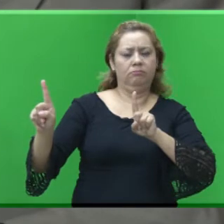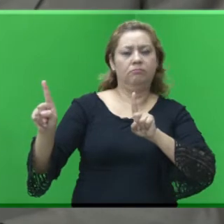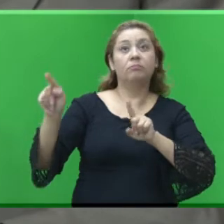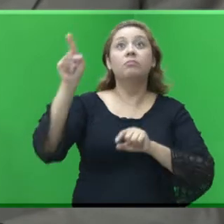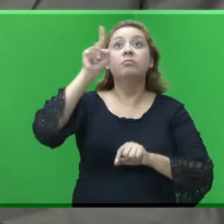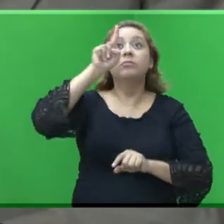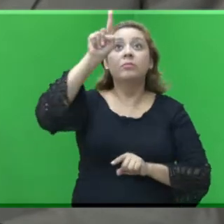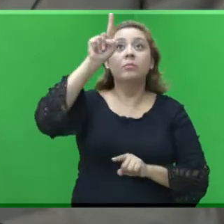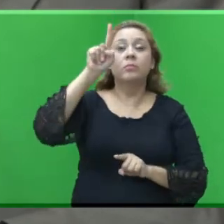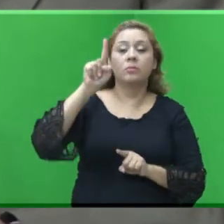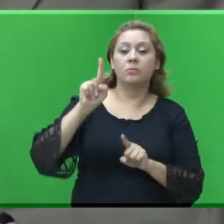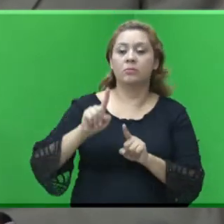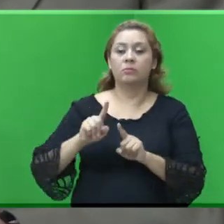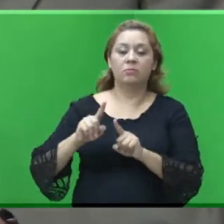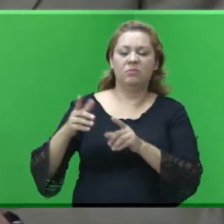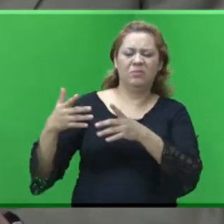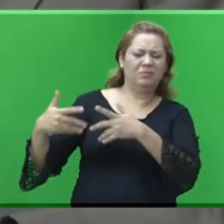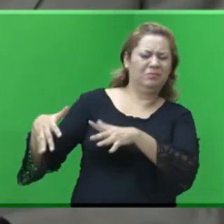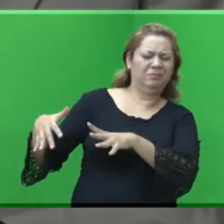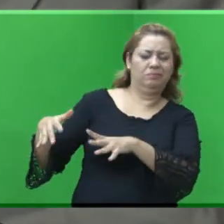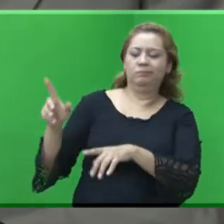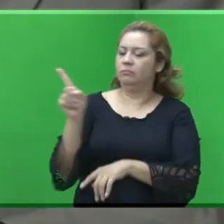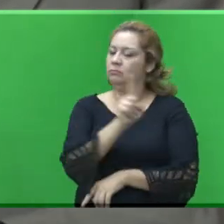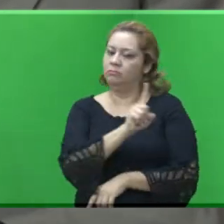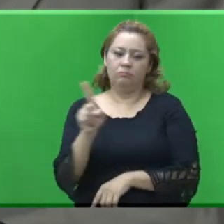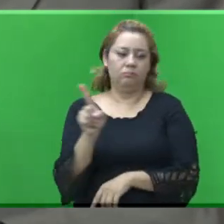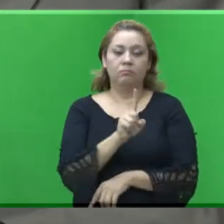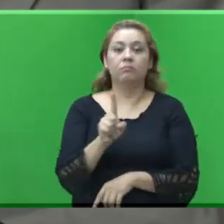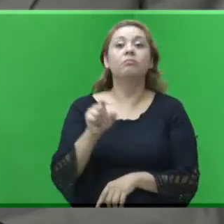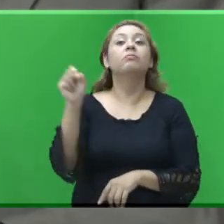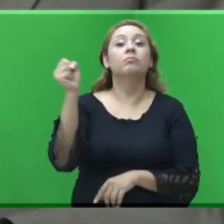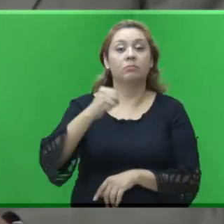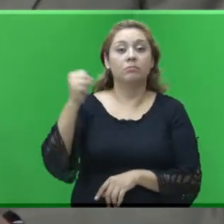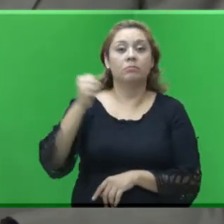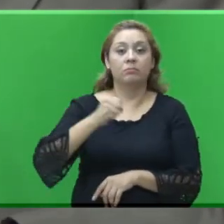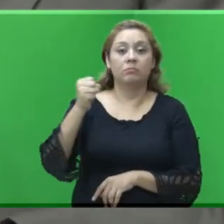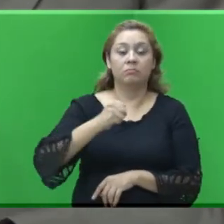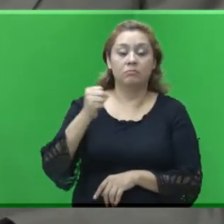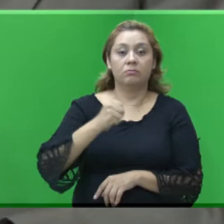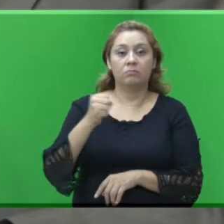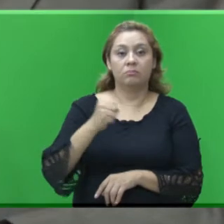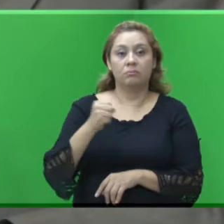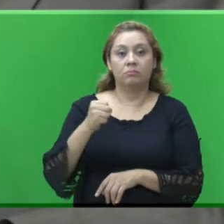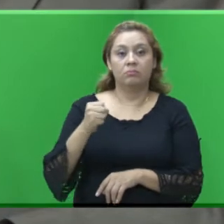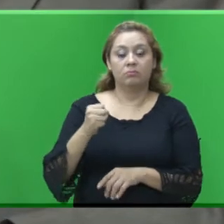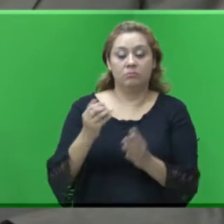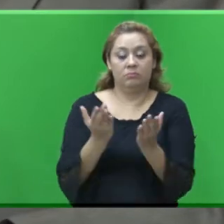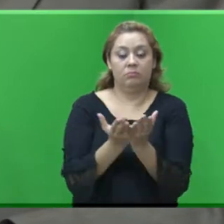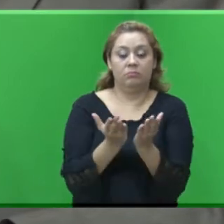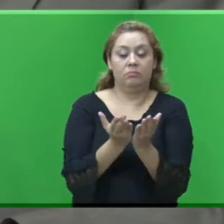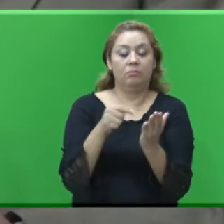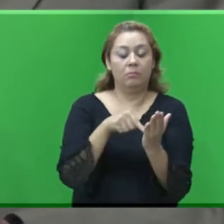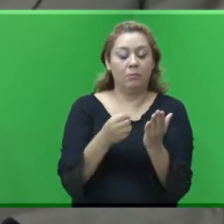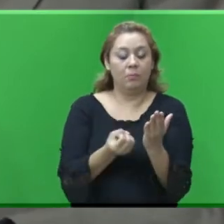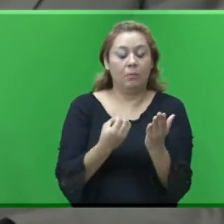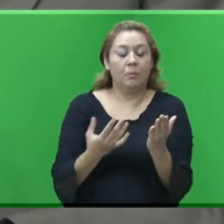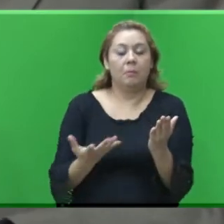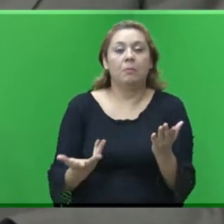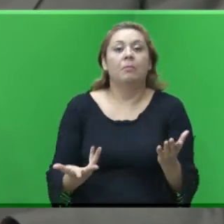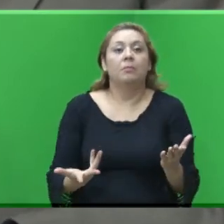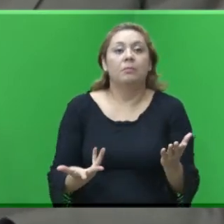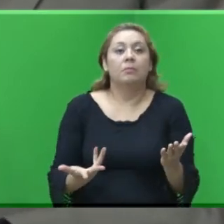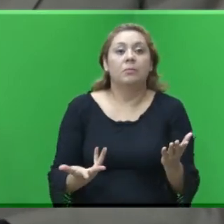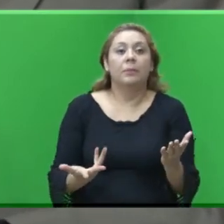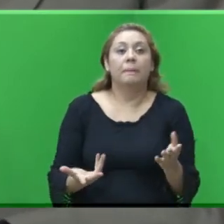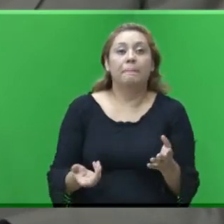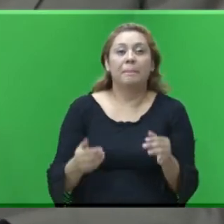ellos. Dios no los abandonó, pero sí, puedo decirlo con estas palabras